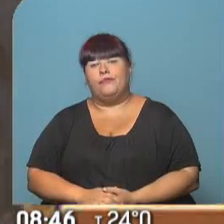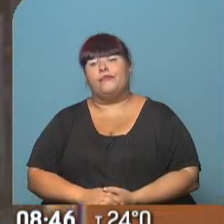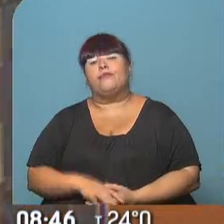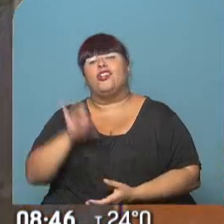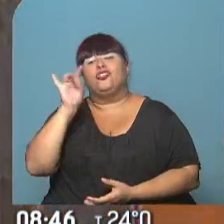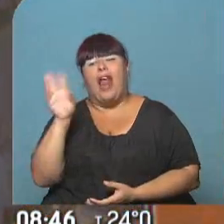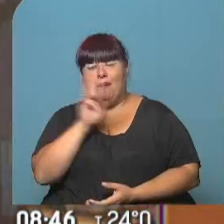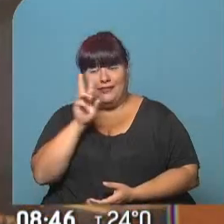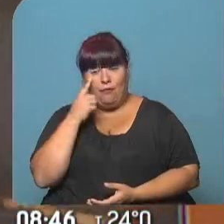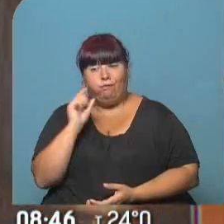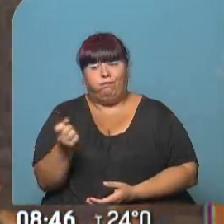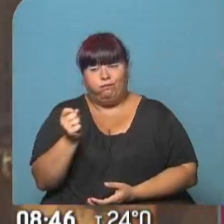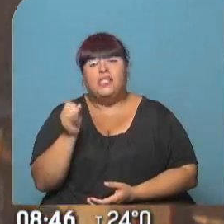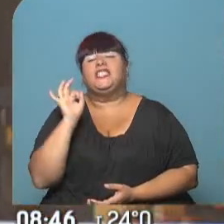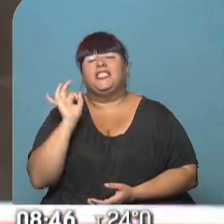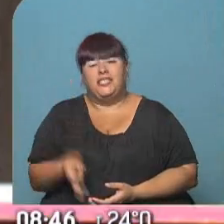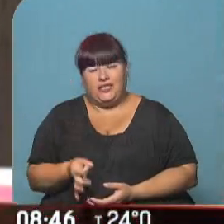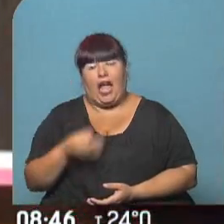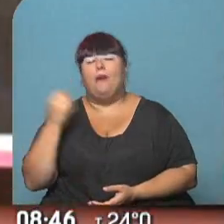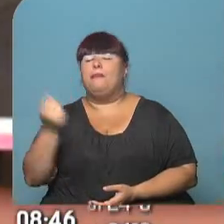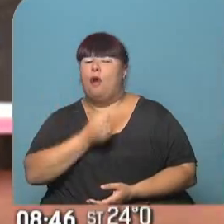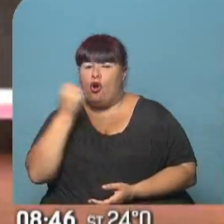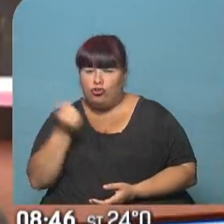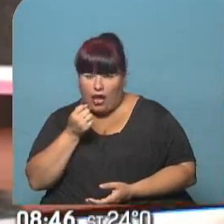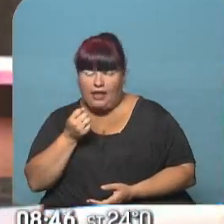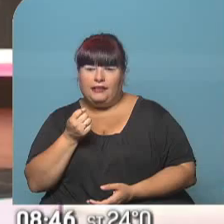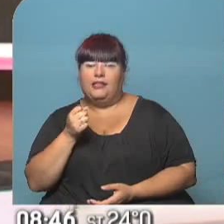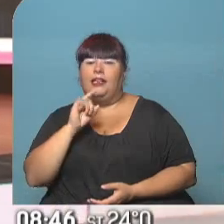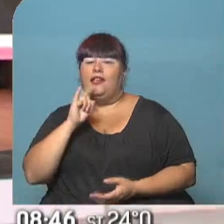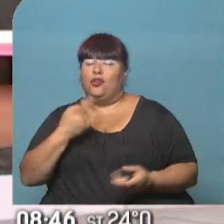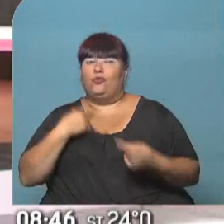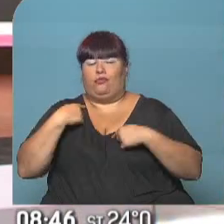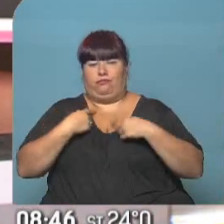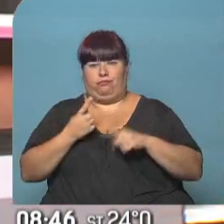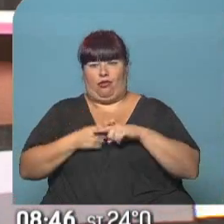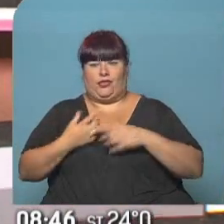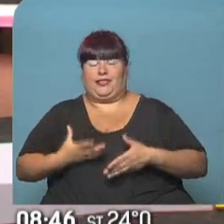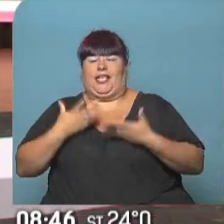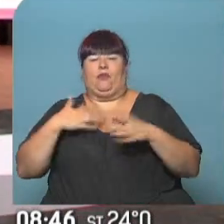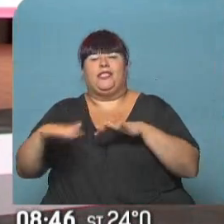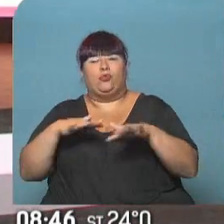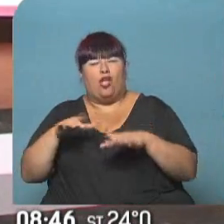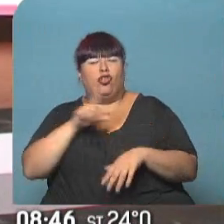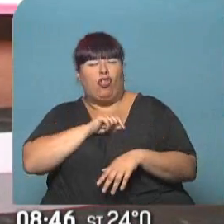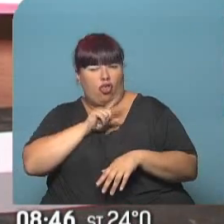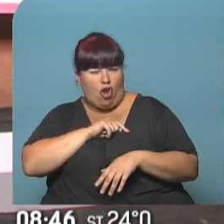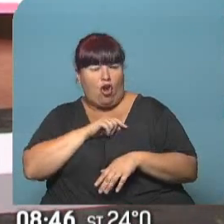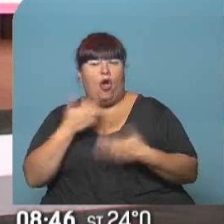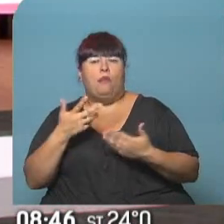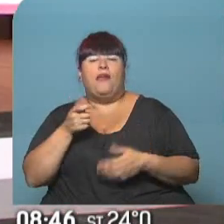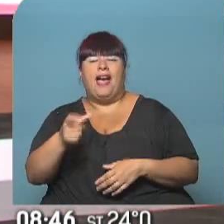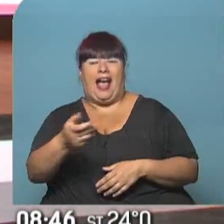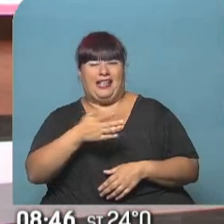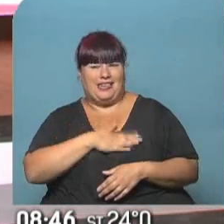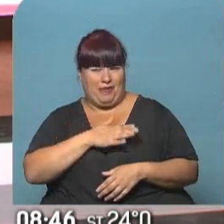Y solamente las mujeres que lo han vivido saben la importancia que tiene la autoestima, ¿eh?, en una situación tan dolorosa como puede llegar a ser un cáncer